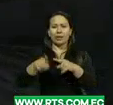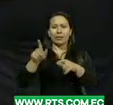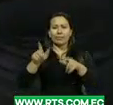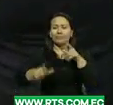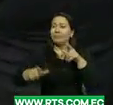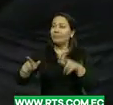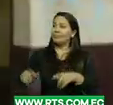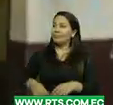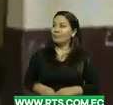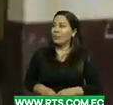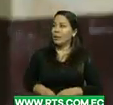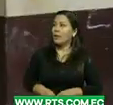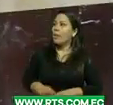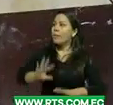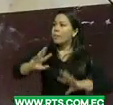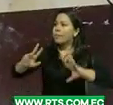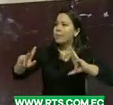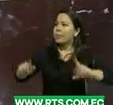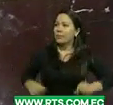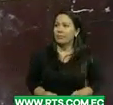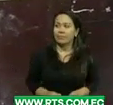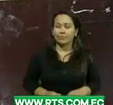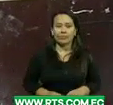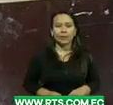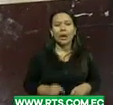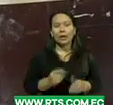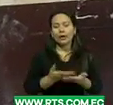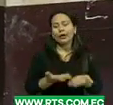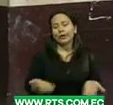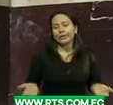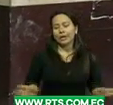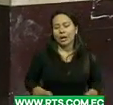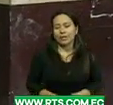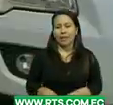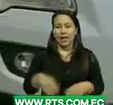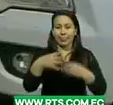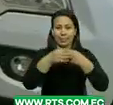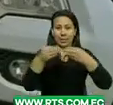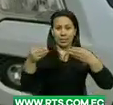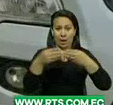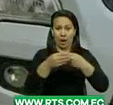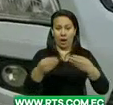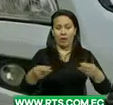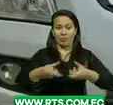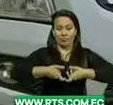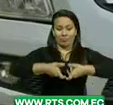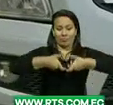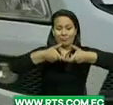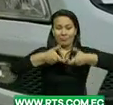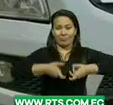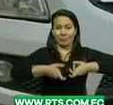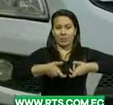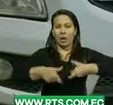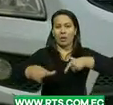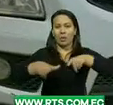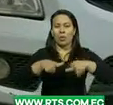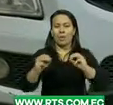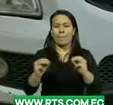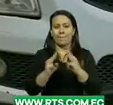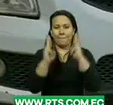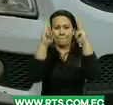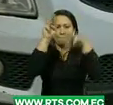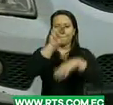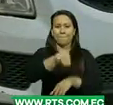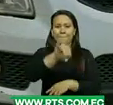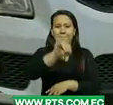los cuales se llevaron objetos de valor, además de dinero en efectivo. Todo ocurrió en el Cantón Milagro, provincia